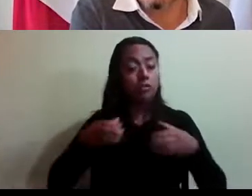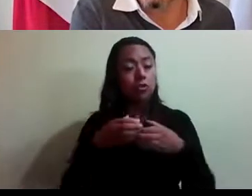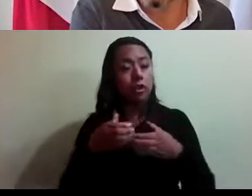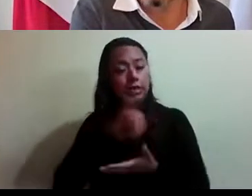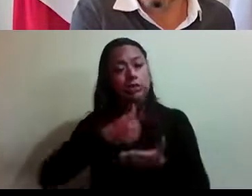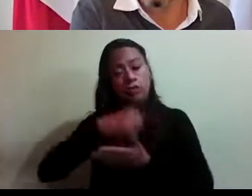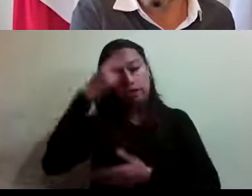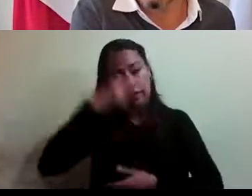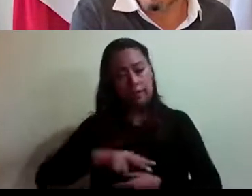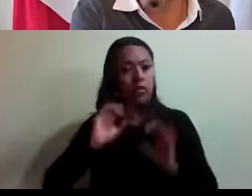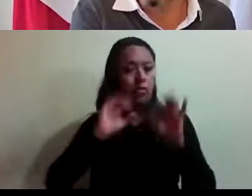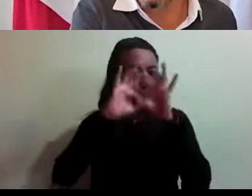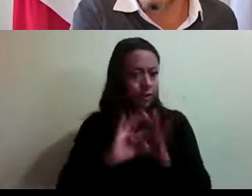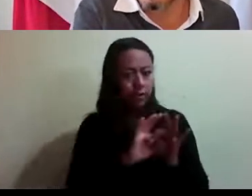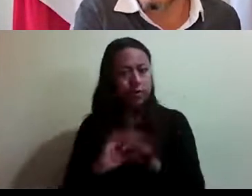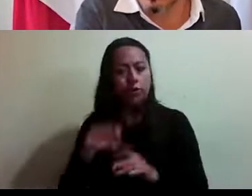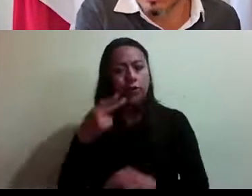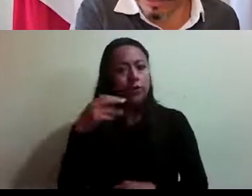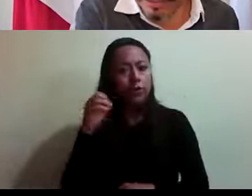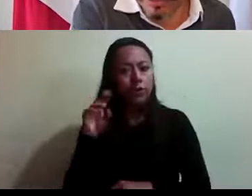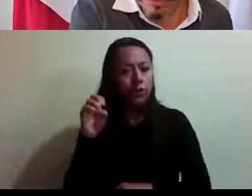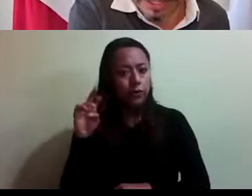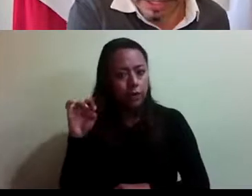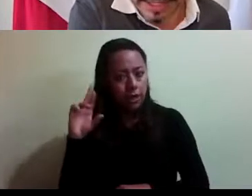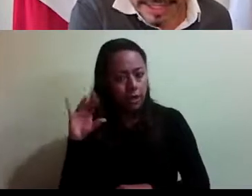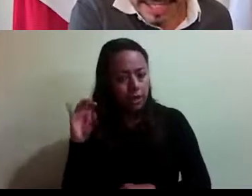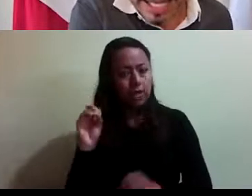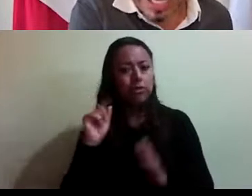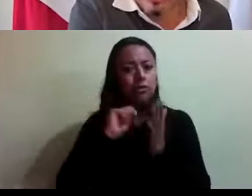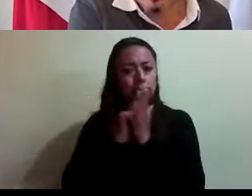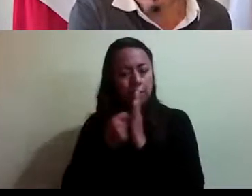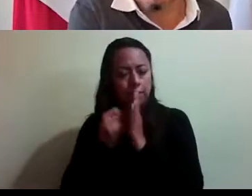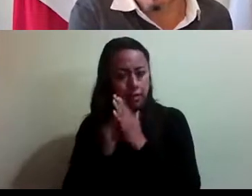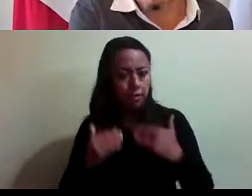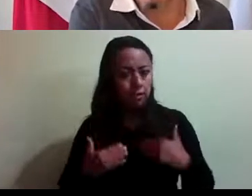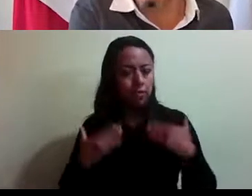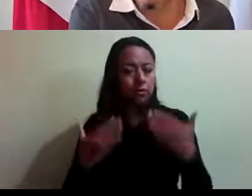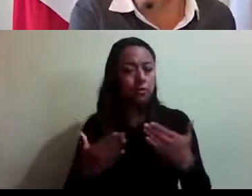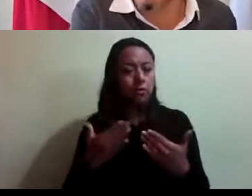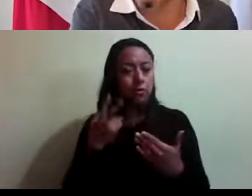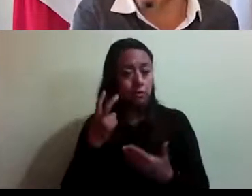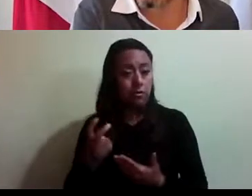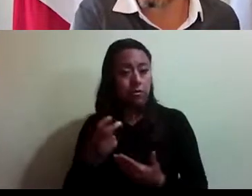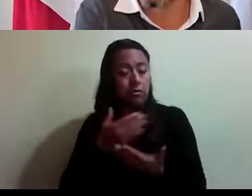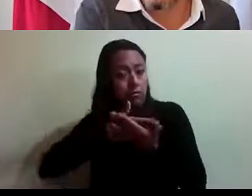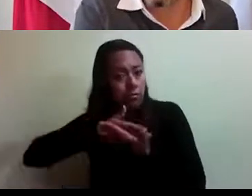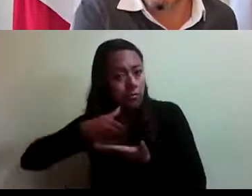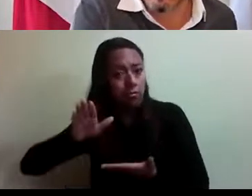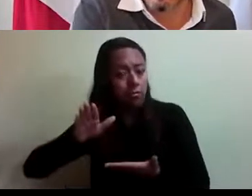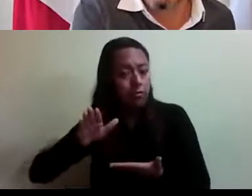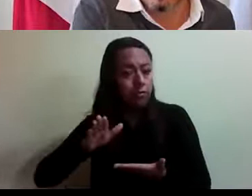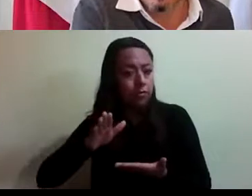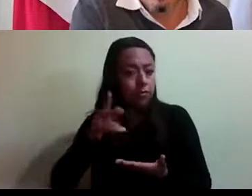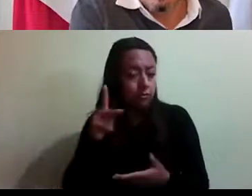ni de estructura, ni de honorarios, ni de técnicos operativos de confianza, ha sido separada de su